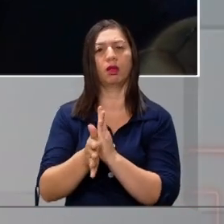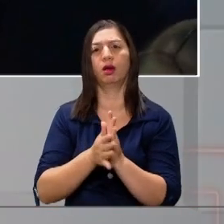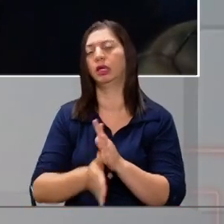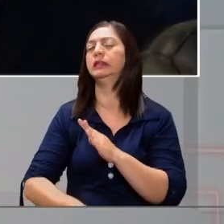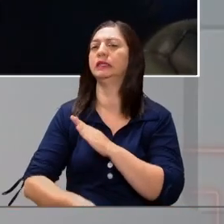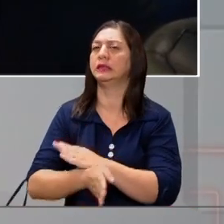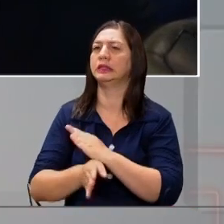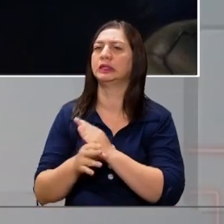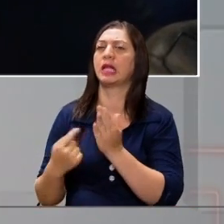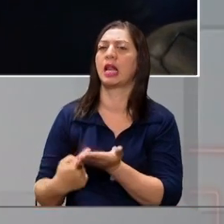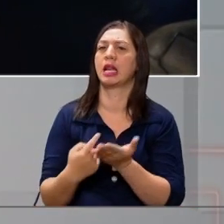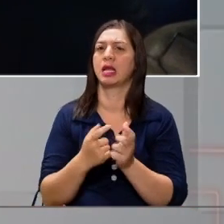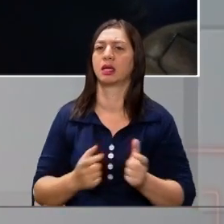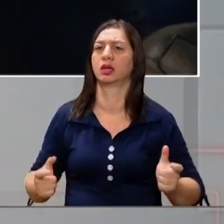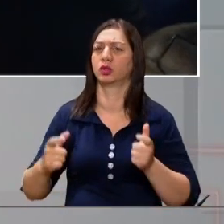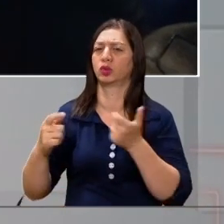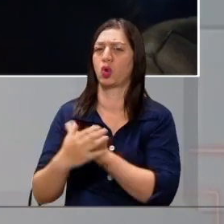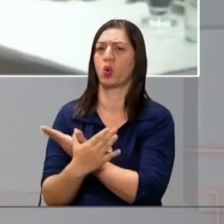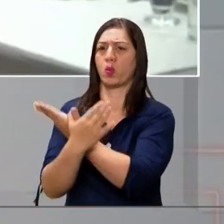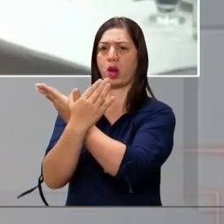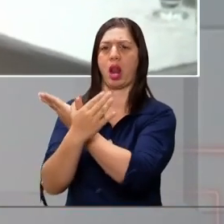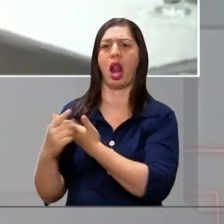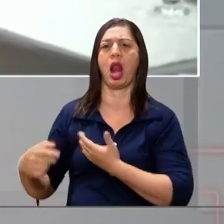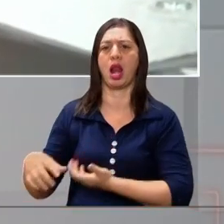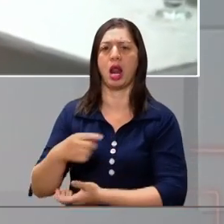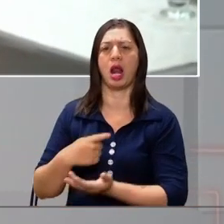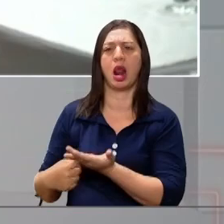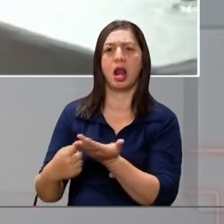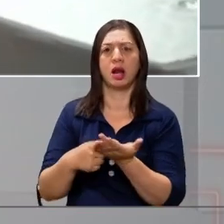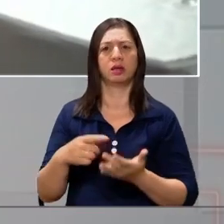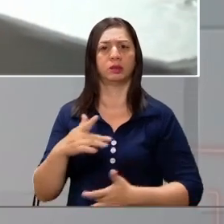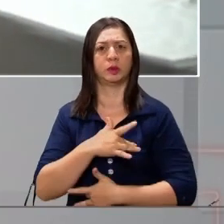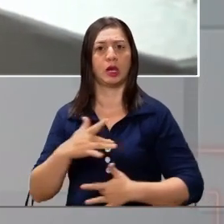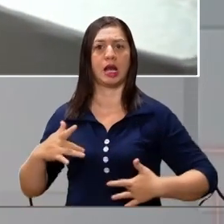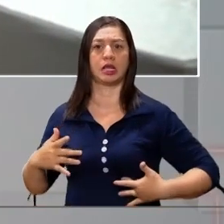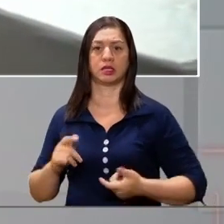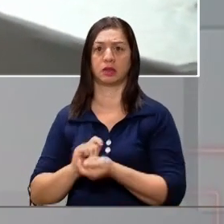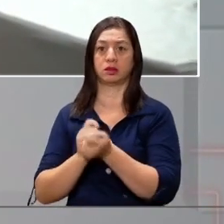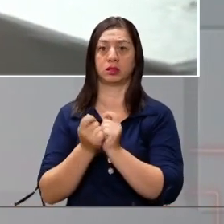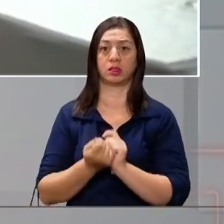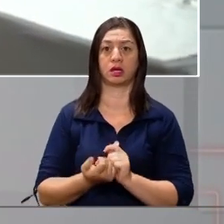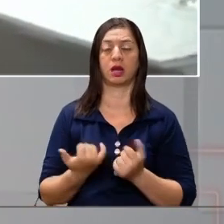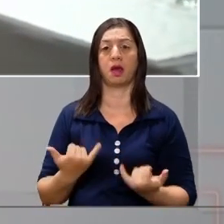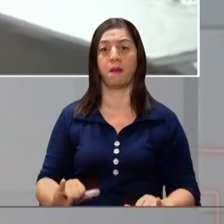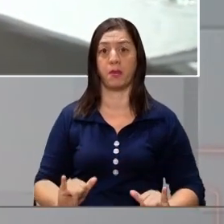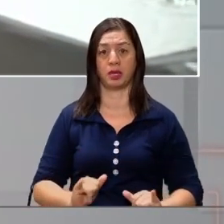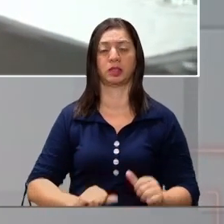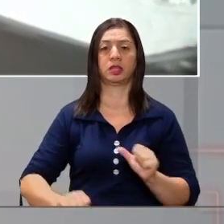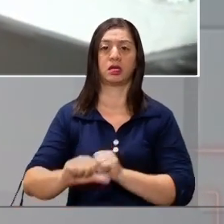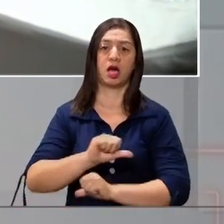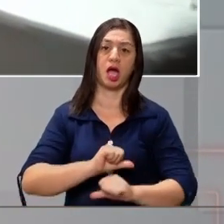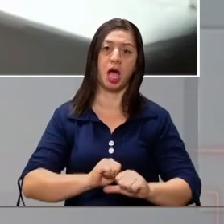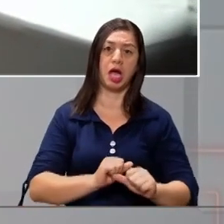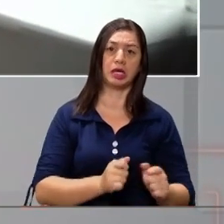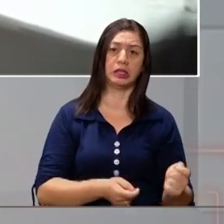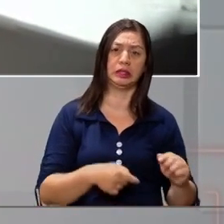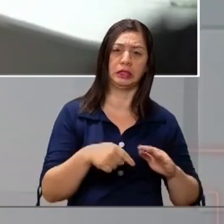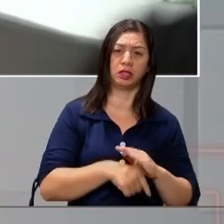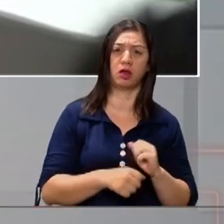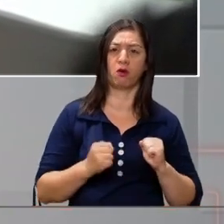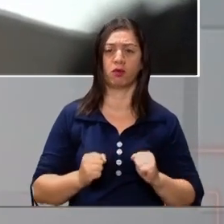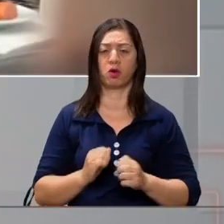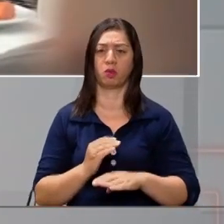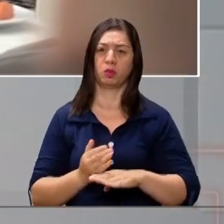Continúa el debate en el Congreso de la República por la reforma a la salud. Parece que ya pasó de cuidados intensivos a cuidados intermedios, porque el partido de